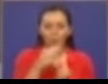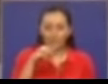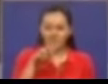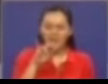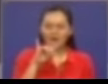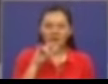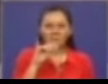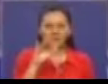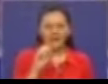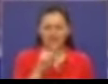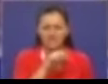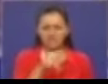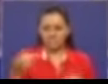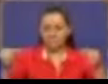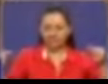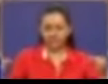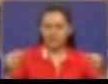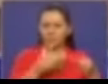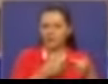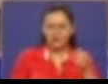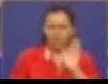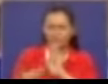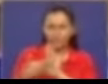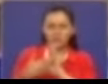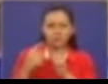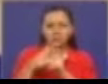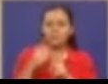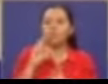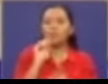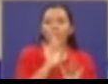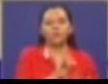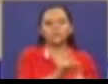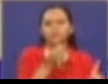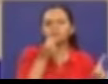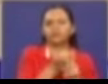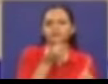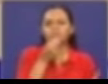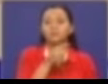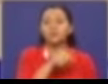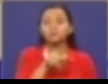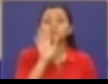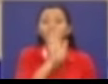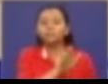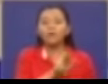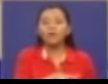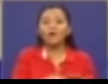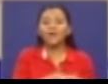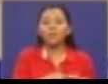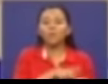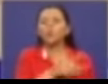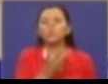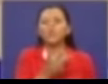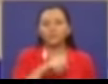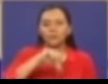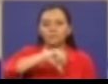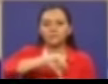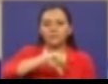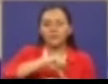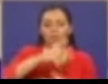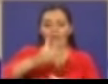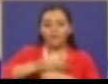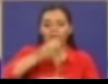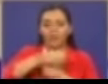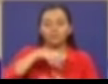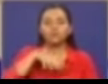Mariátegui, contrarios al actual presidente, fueron los agredidos. Durante una reunión que se realizaba en la sede de la Federación